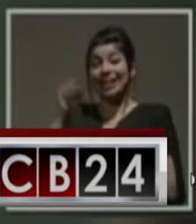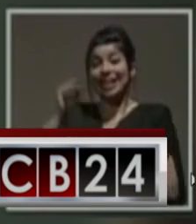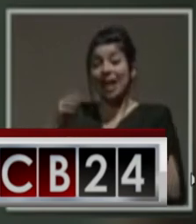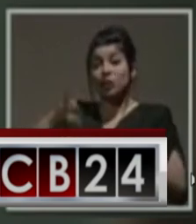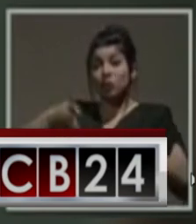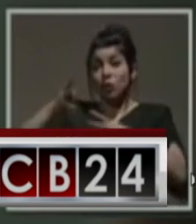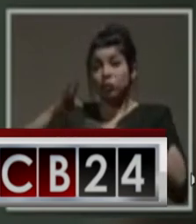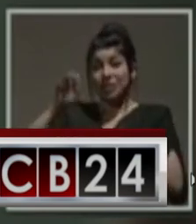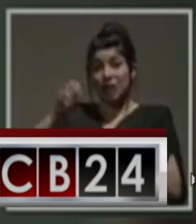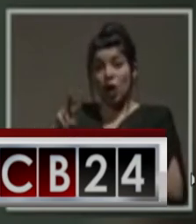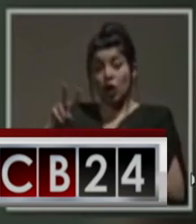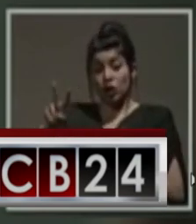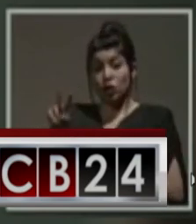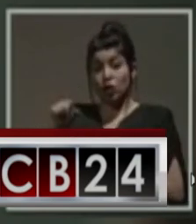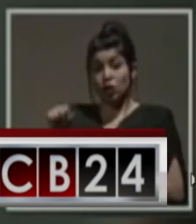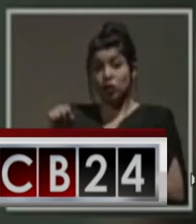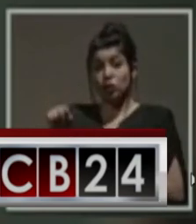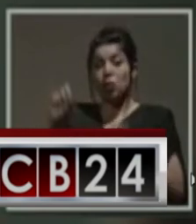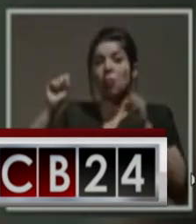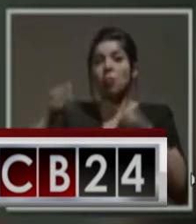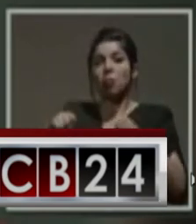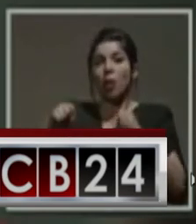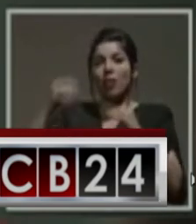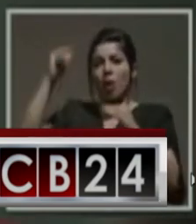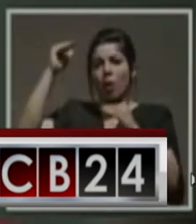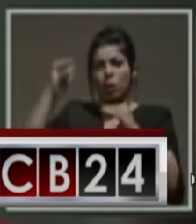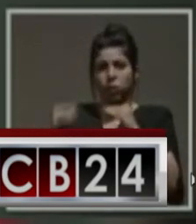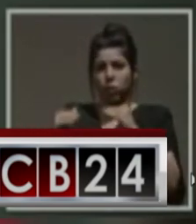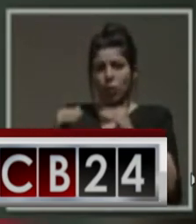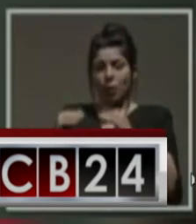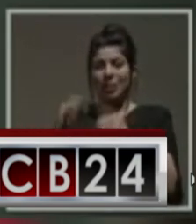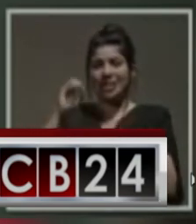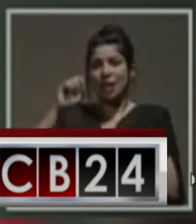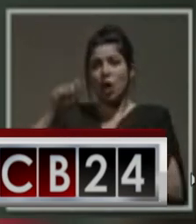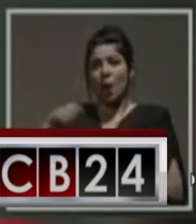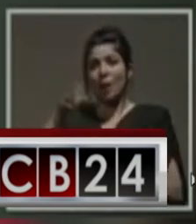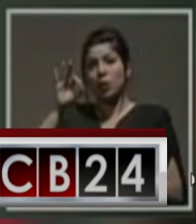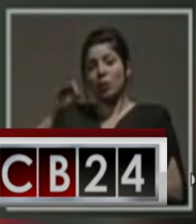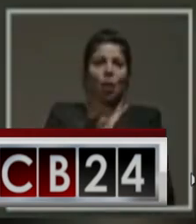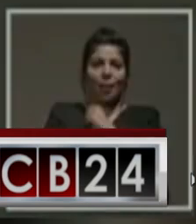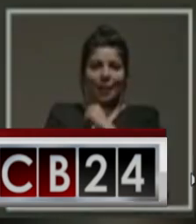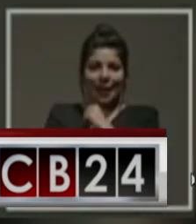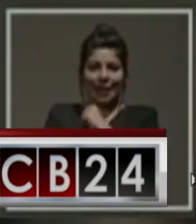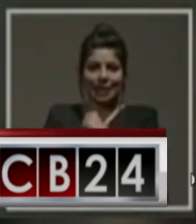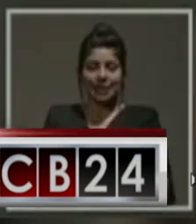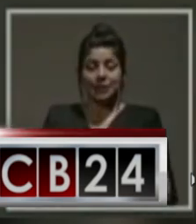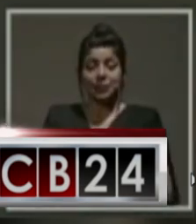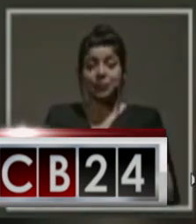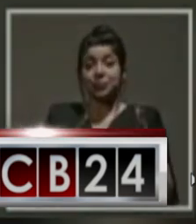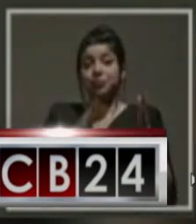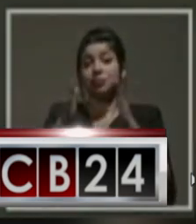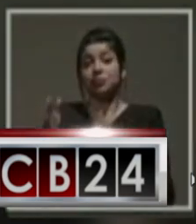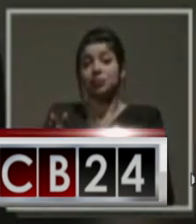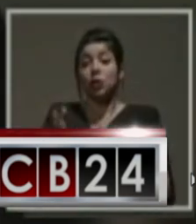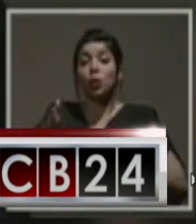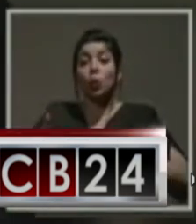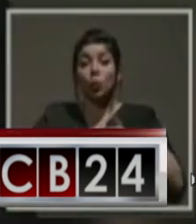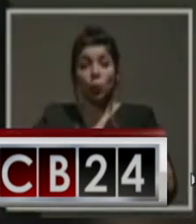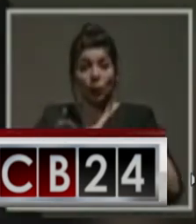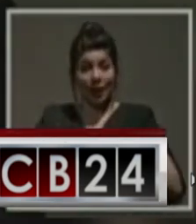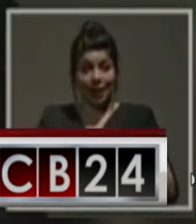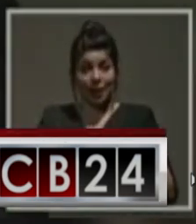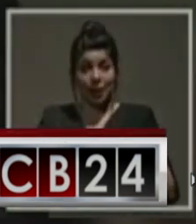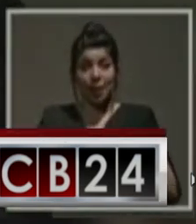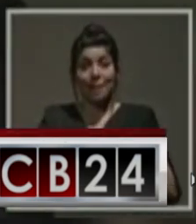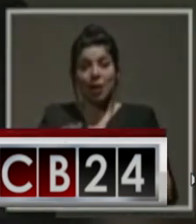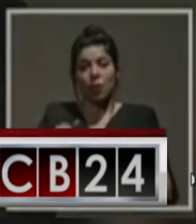de dióxido de carbono pueda decrecer menos del 0,9%. Y en el caso también de cuido, pero